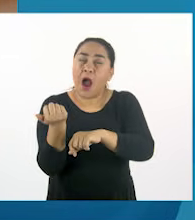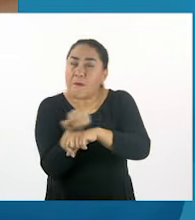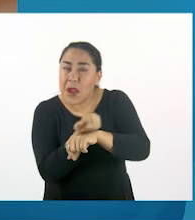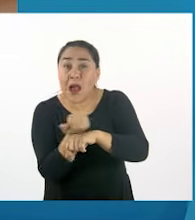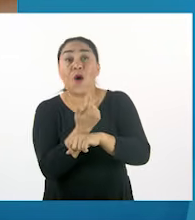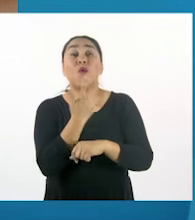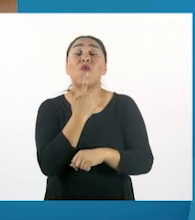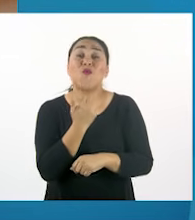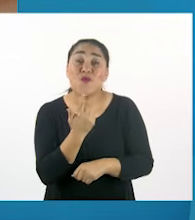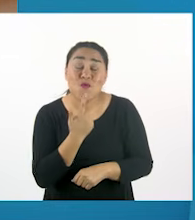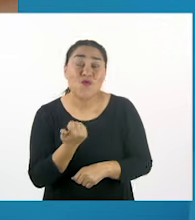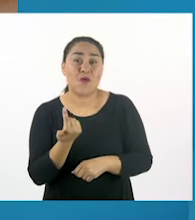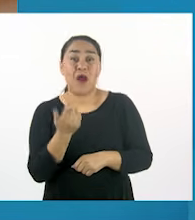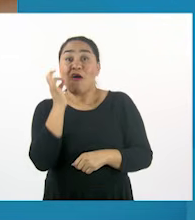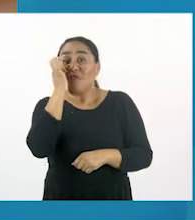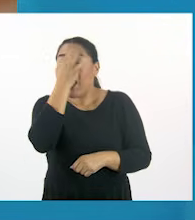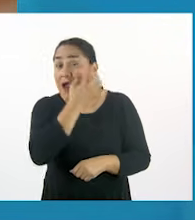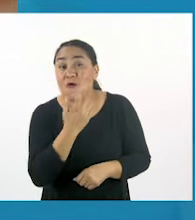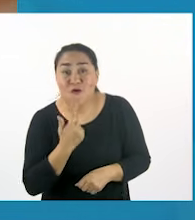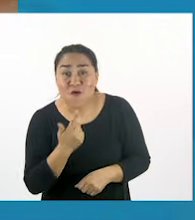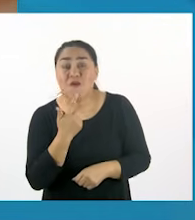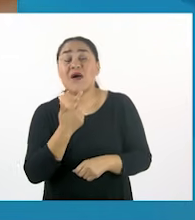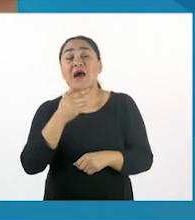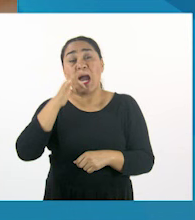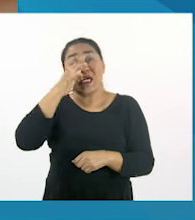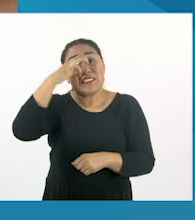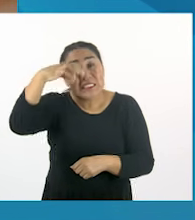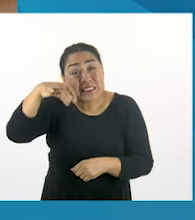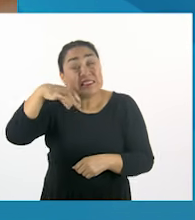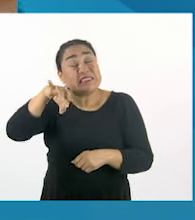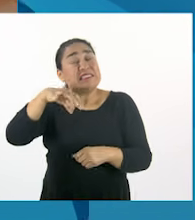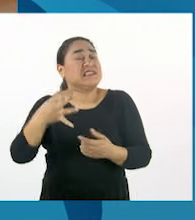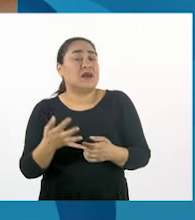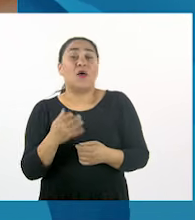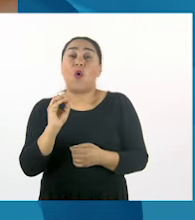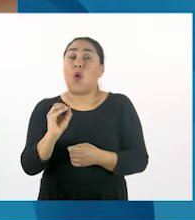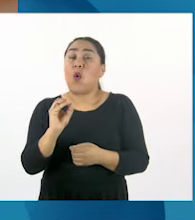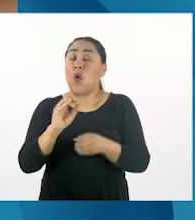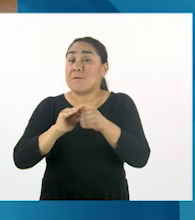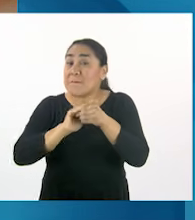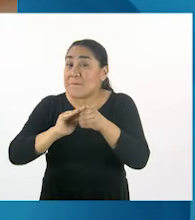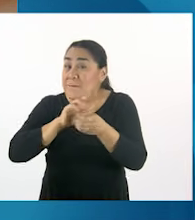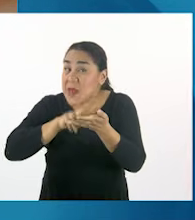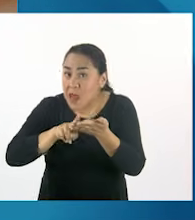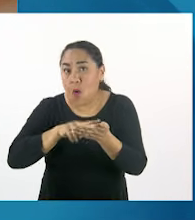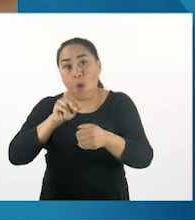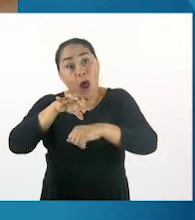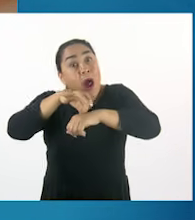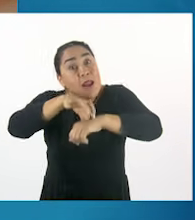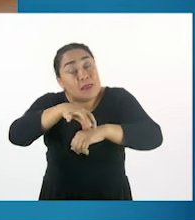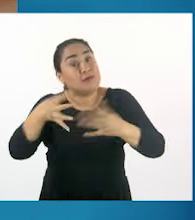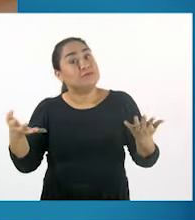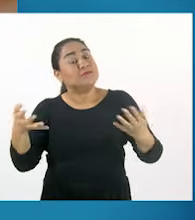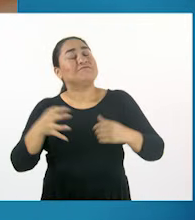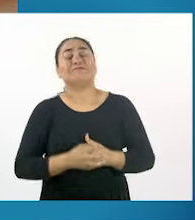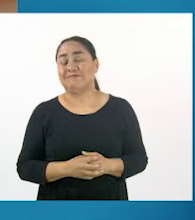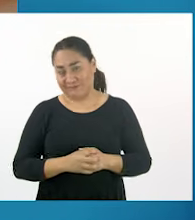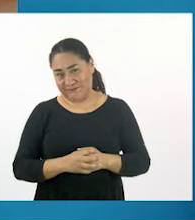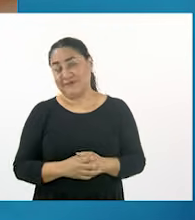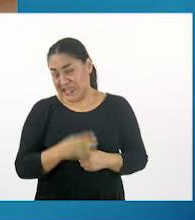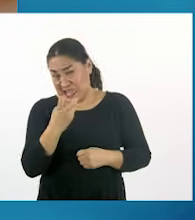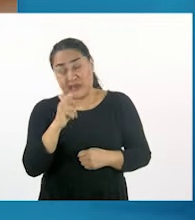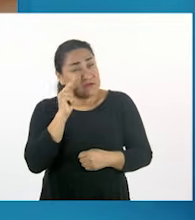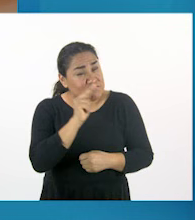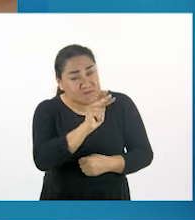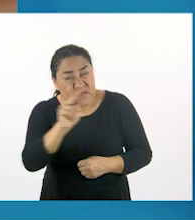rojas, como las fresas rojas, las cerezas, un pepino verde o la carne. Bueno, eso es una